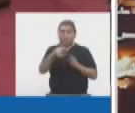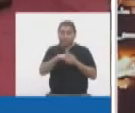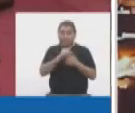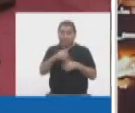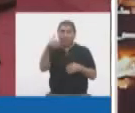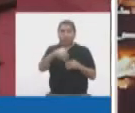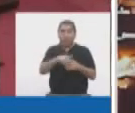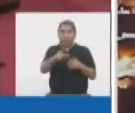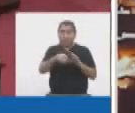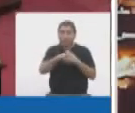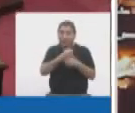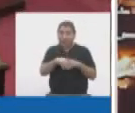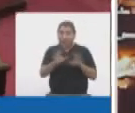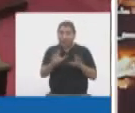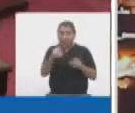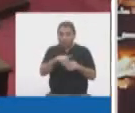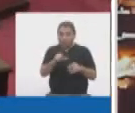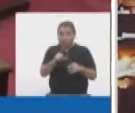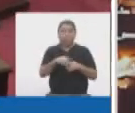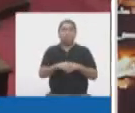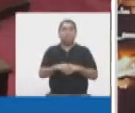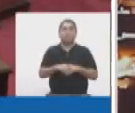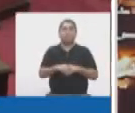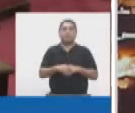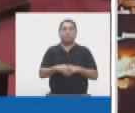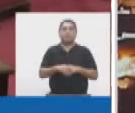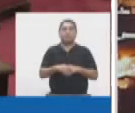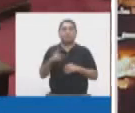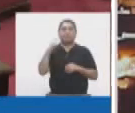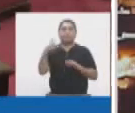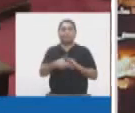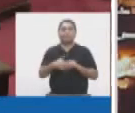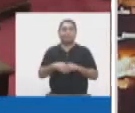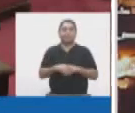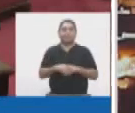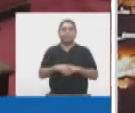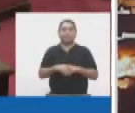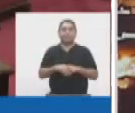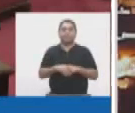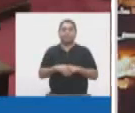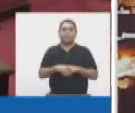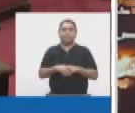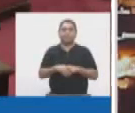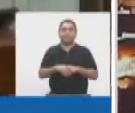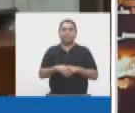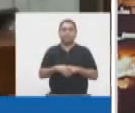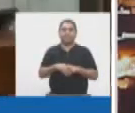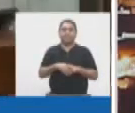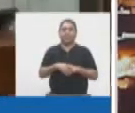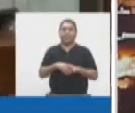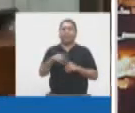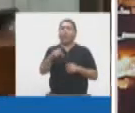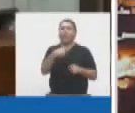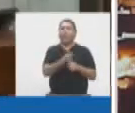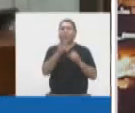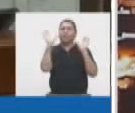poderes en una situación eh En donde por ejemplo el congreso no funcionara bueno funciona y siempre debe darse el debate y la